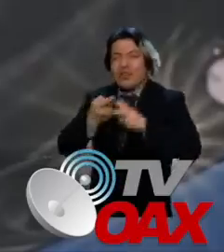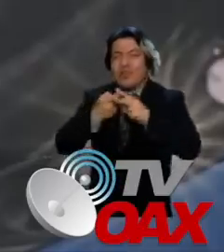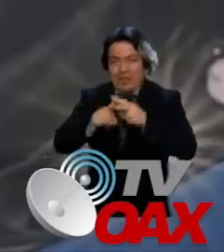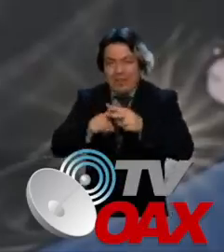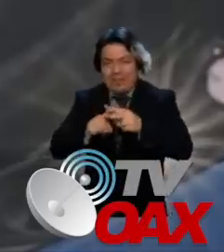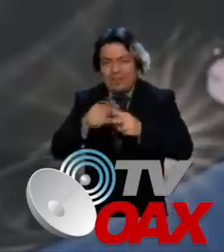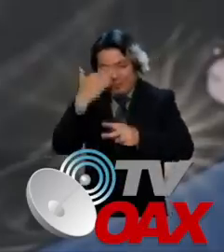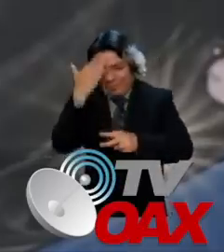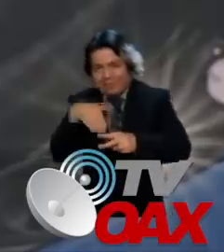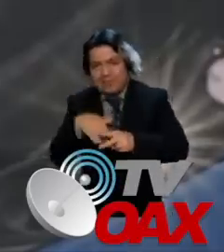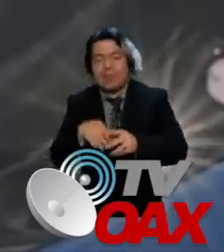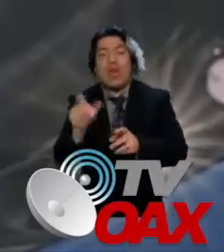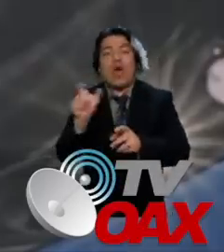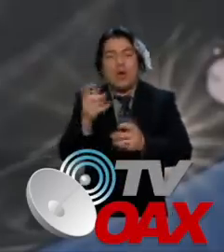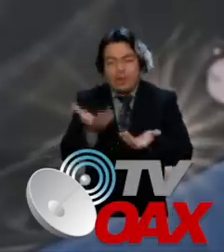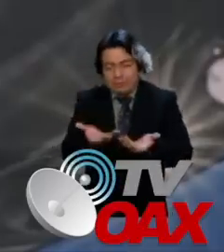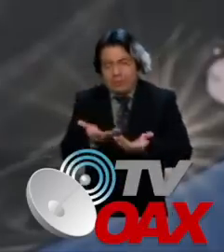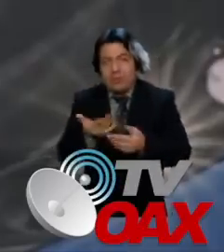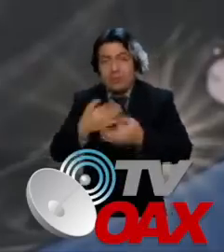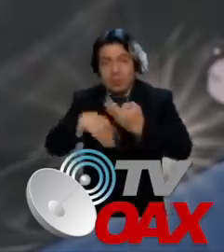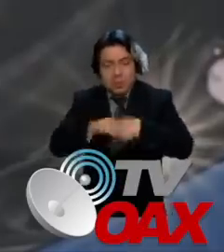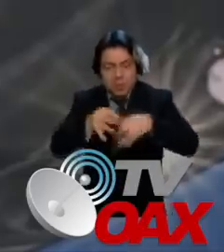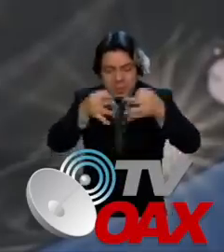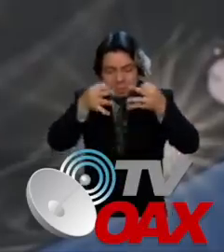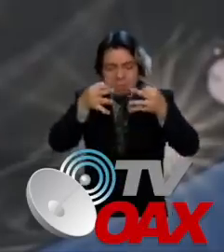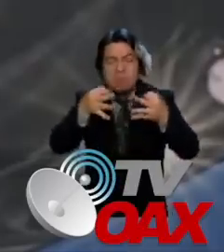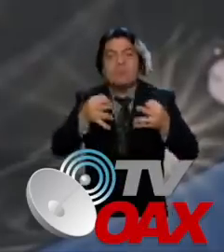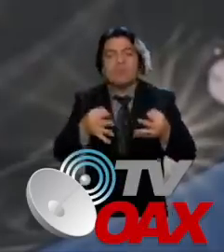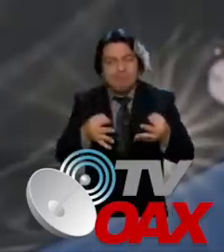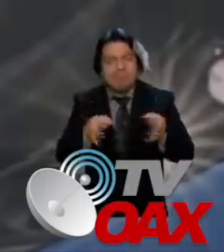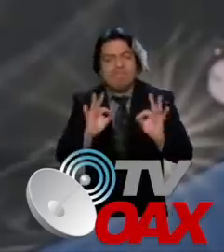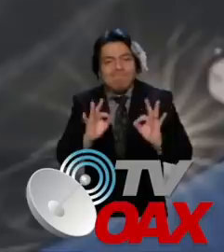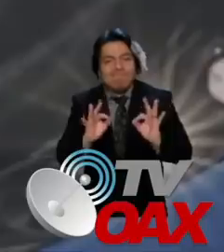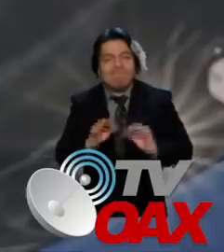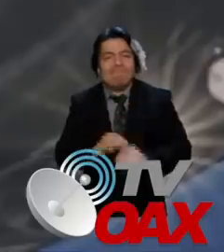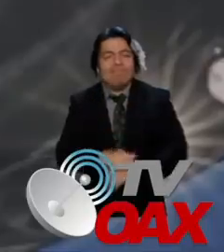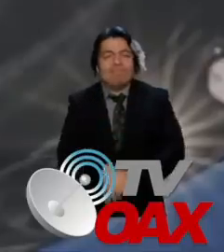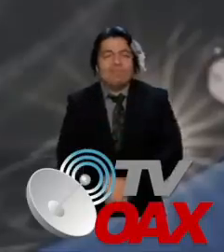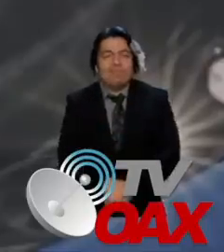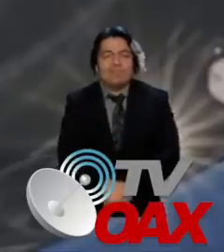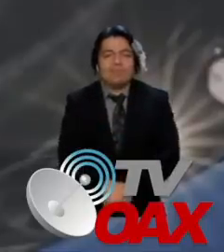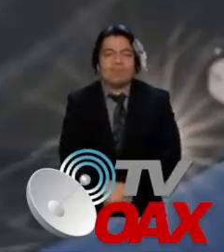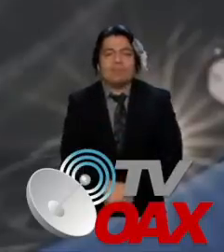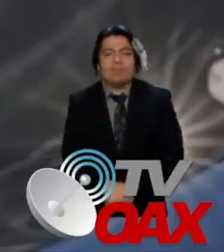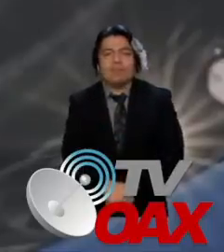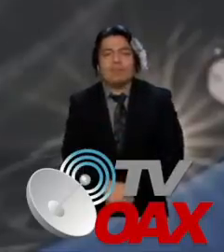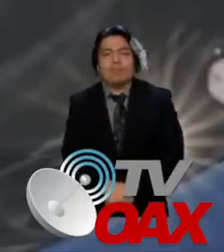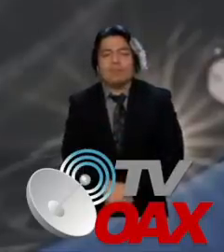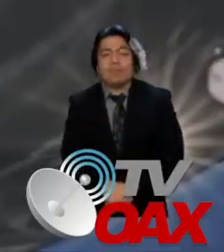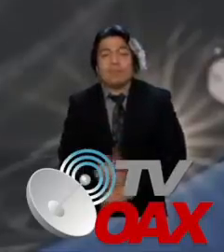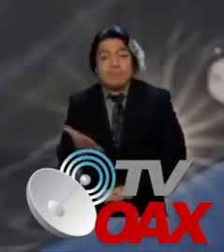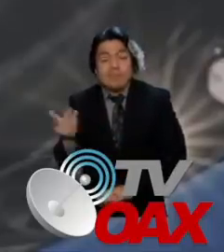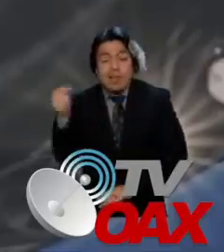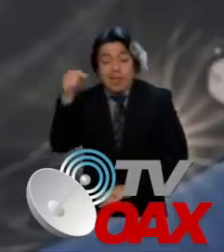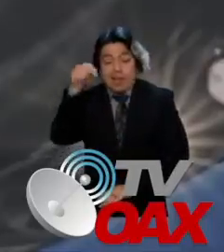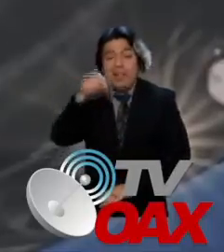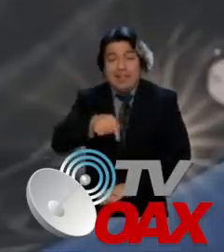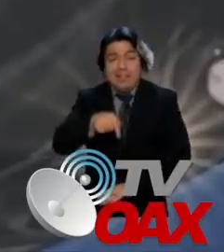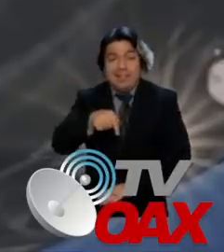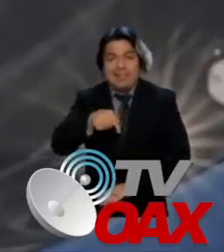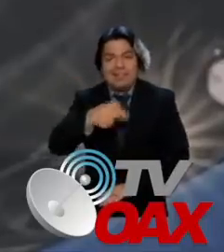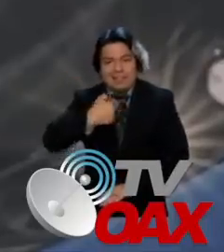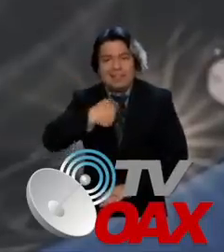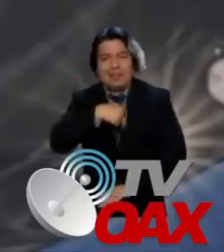inauguración formal, ya todo esté perfectamente en operación. Desde aquí, desde este